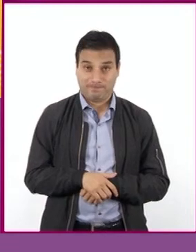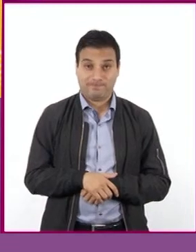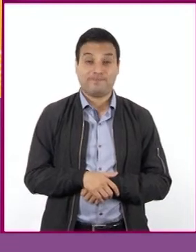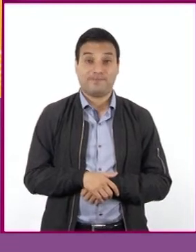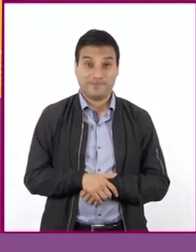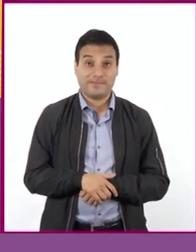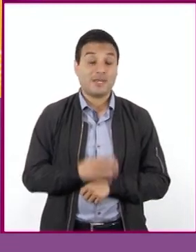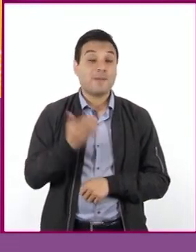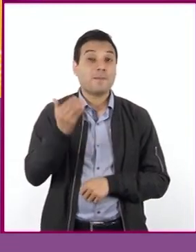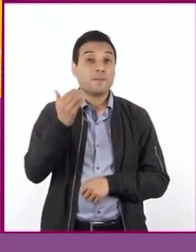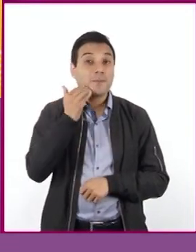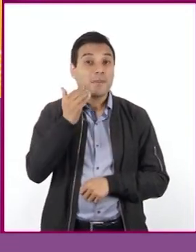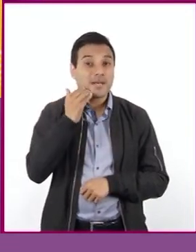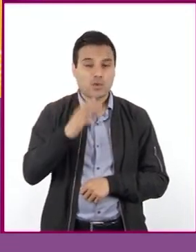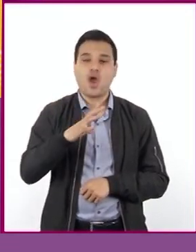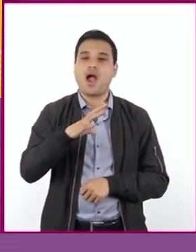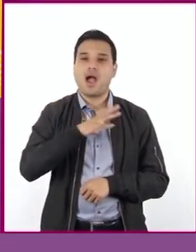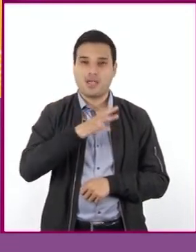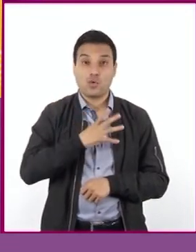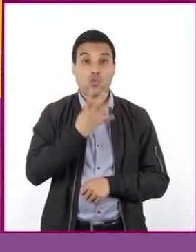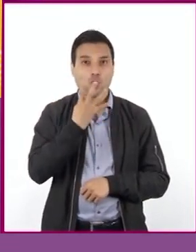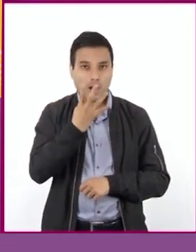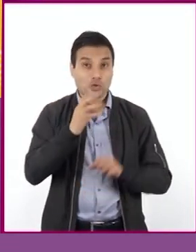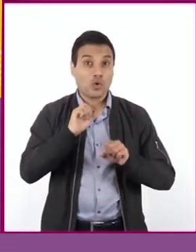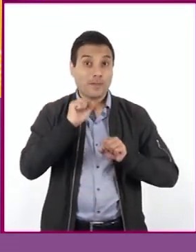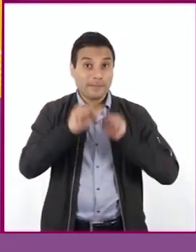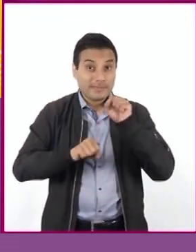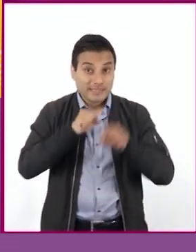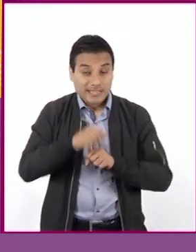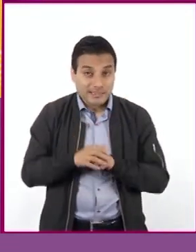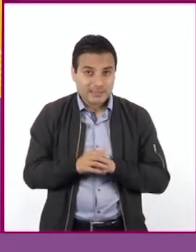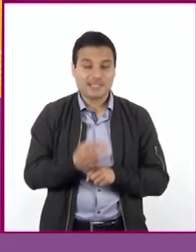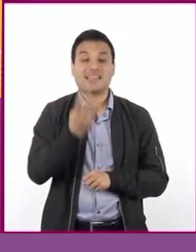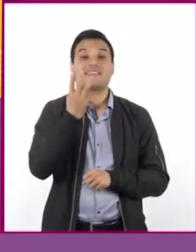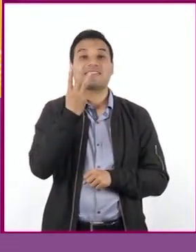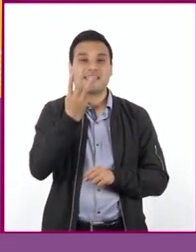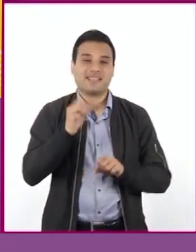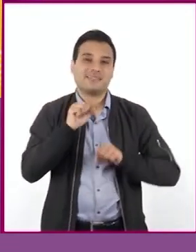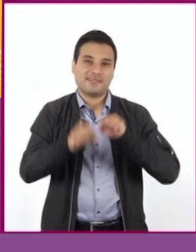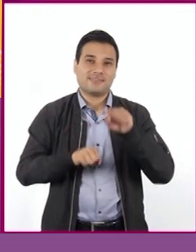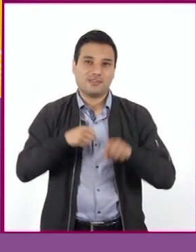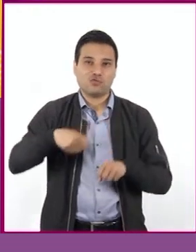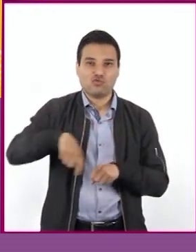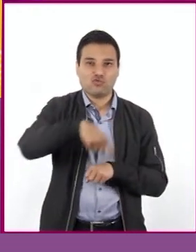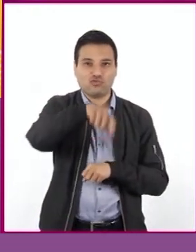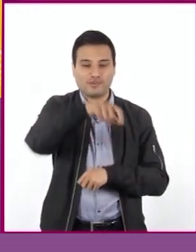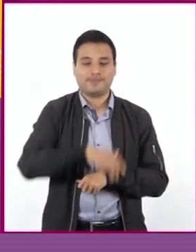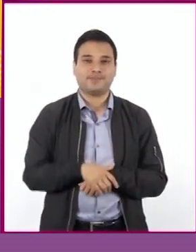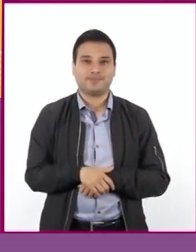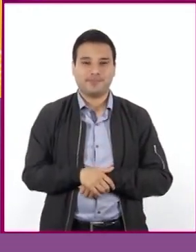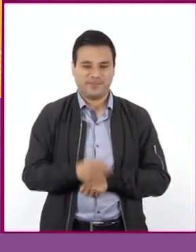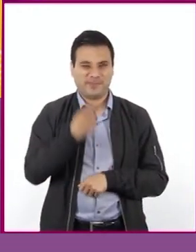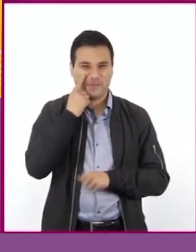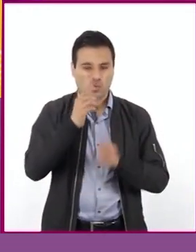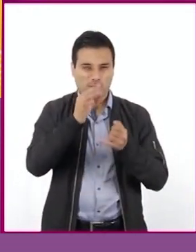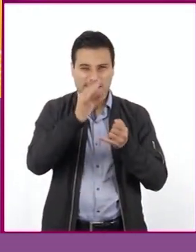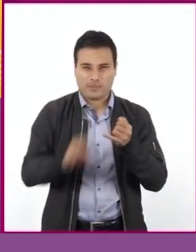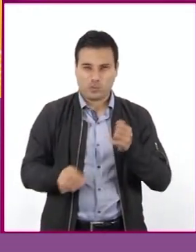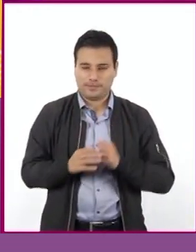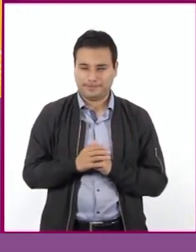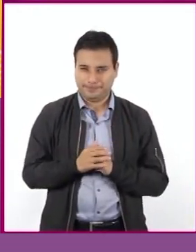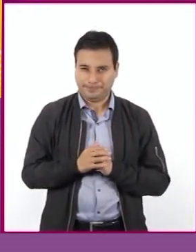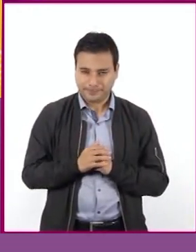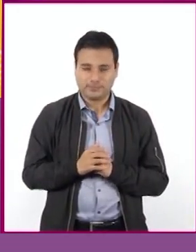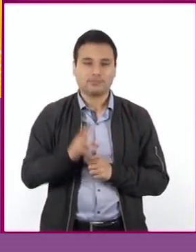de Mario Iván hay 4 bicicletas y 3 triciclos. Para finalizar, llevaremos a cabo